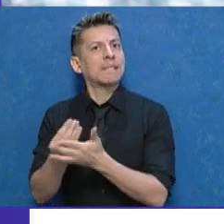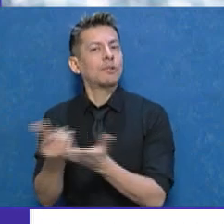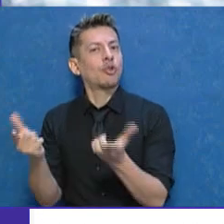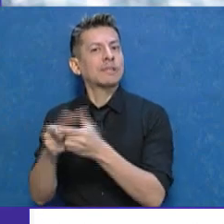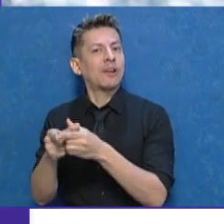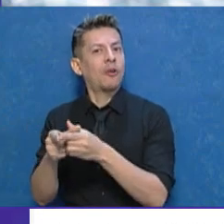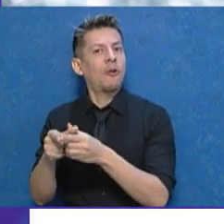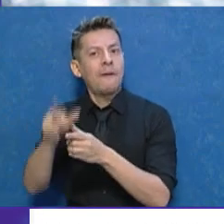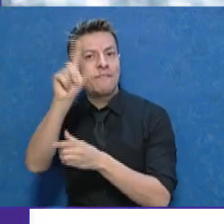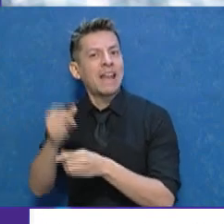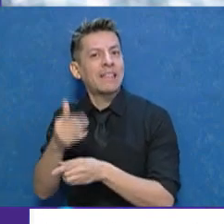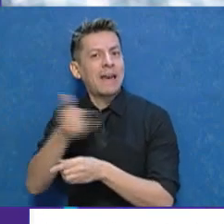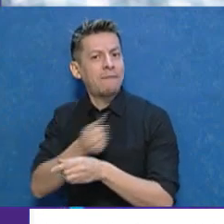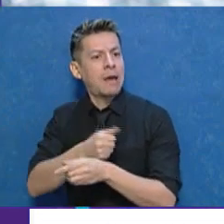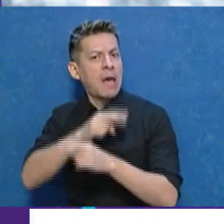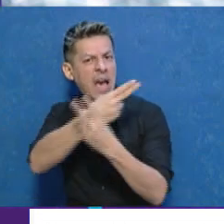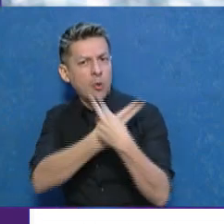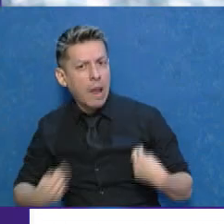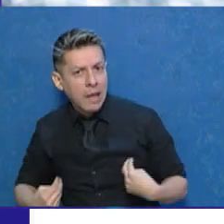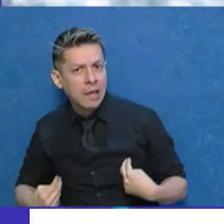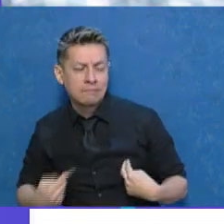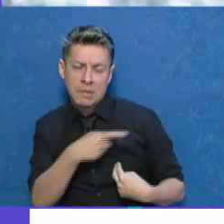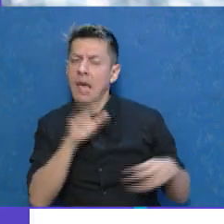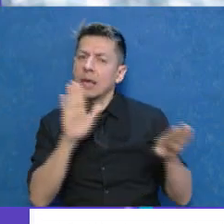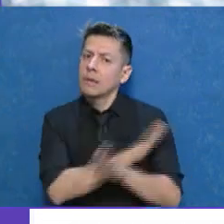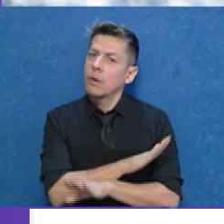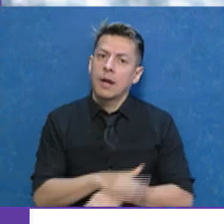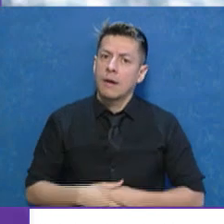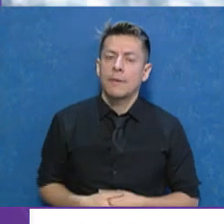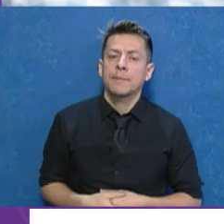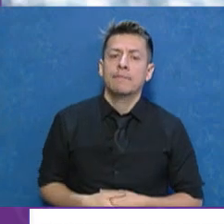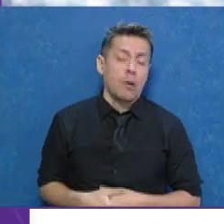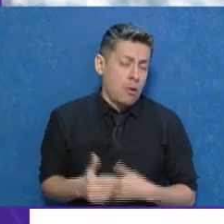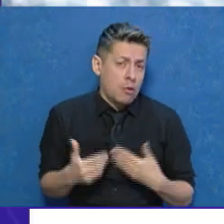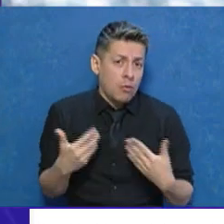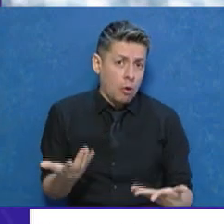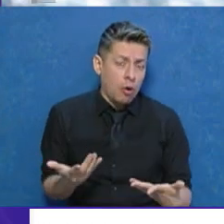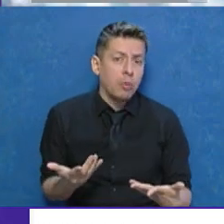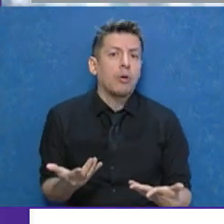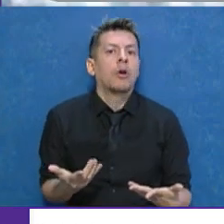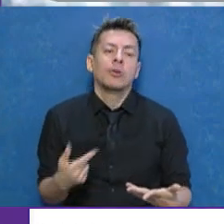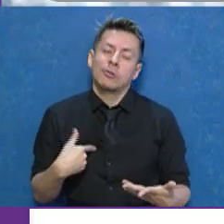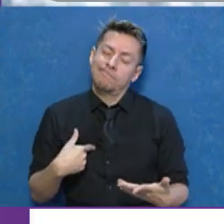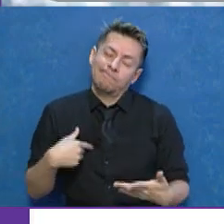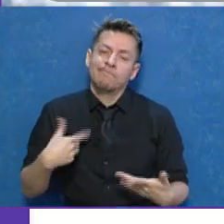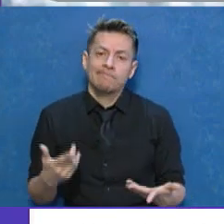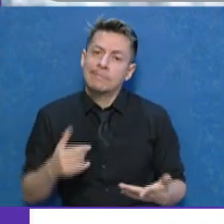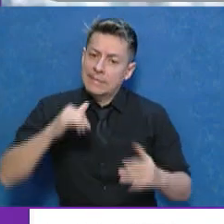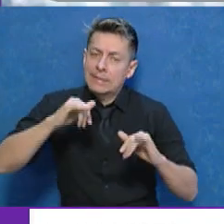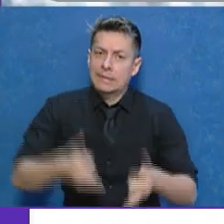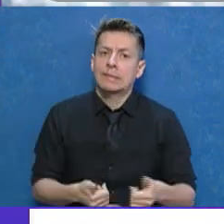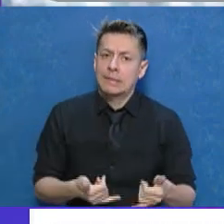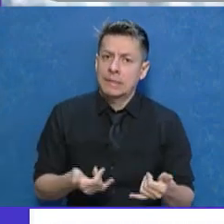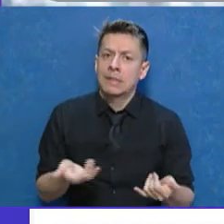AFA. Totalmente equivocado. Y por supuesto, bueno, me están dando pie para seguir